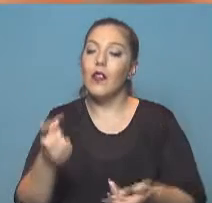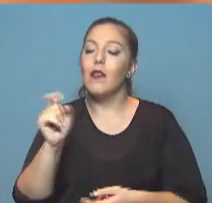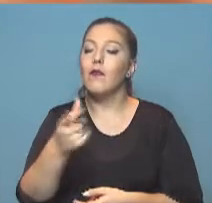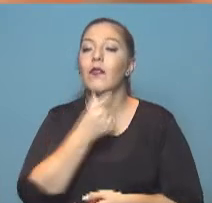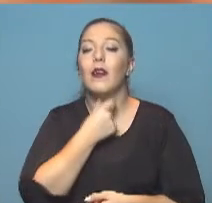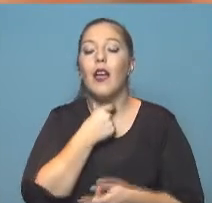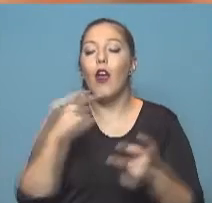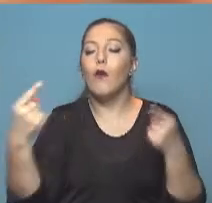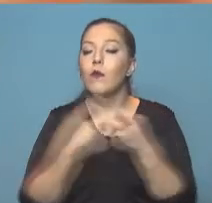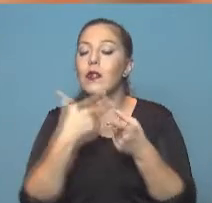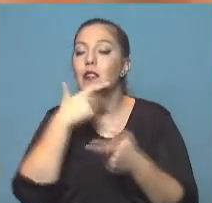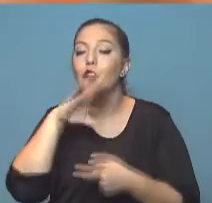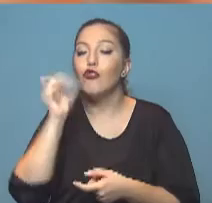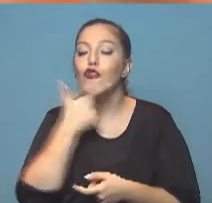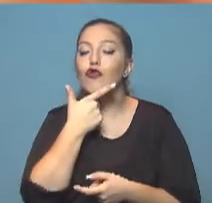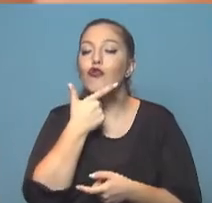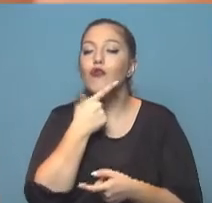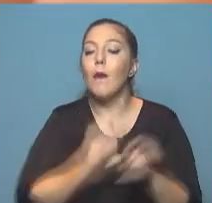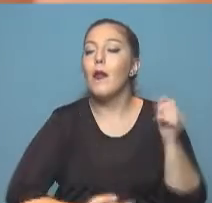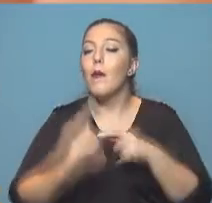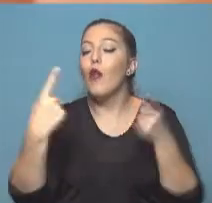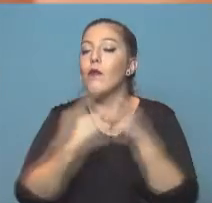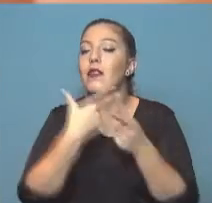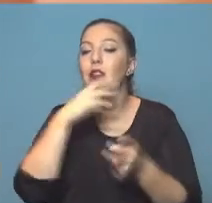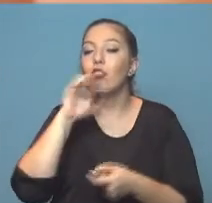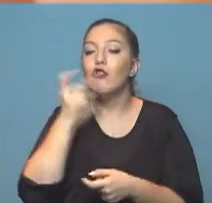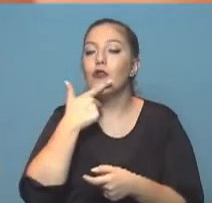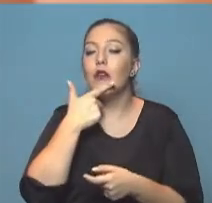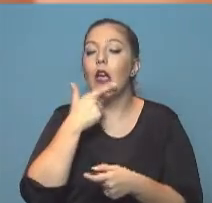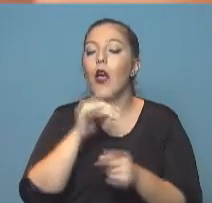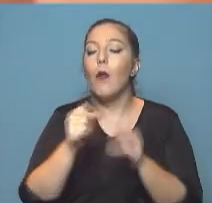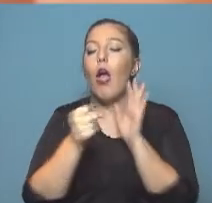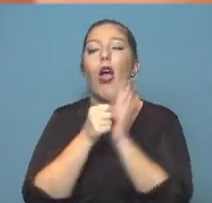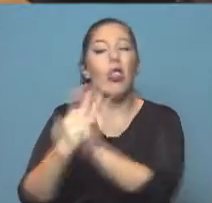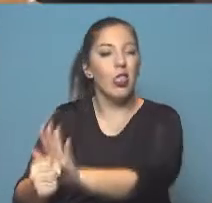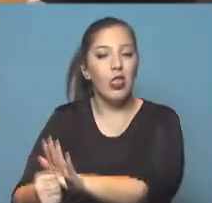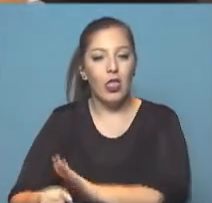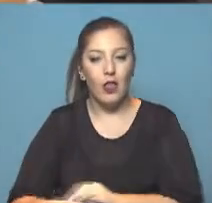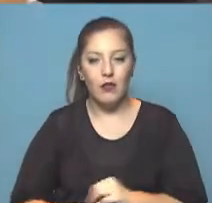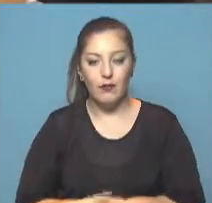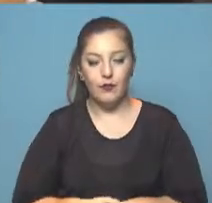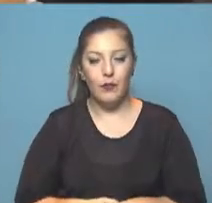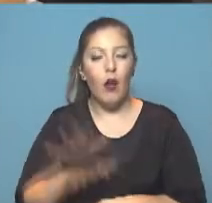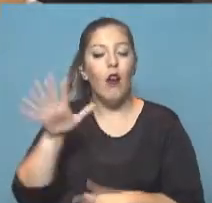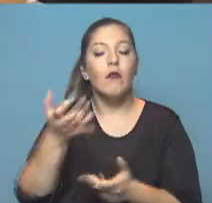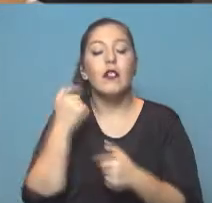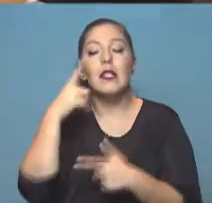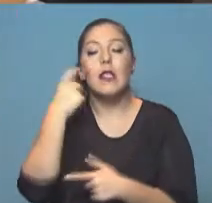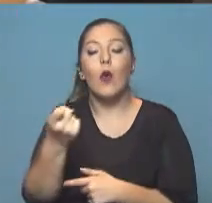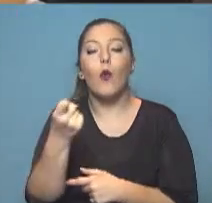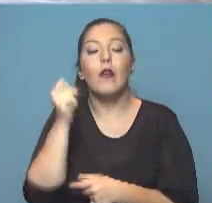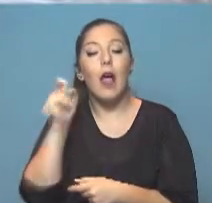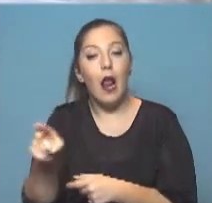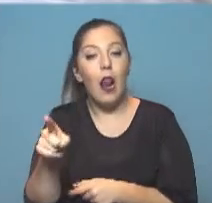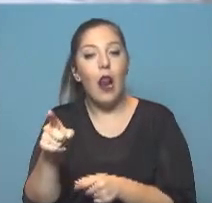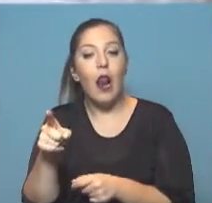con Santos, lo primero que busca con Santos es humillarlo. Es humillarlo, es hacerle notar que él